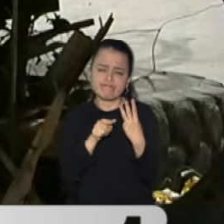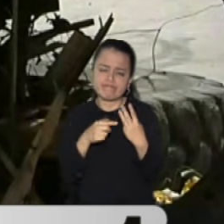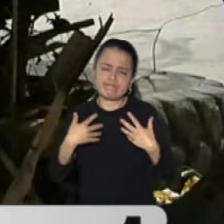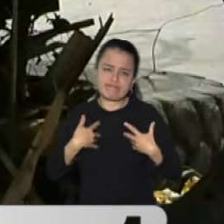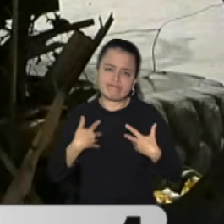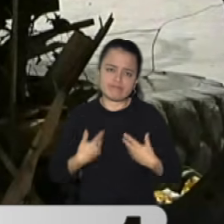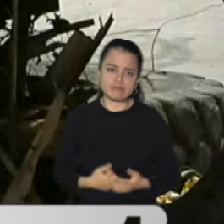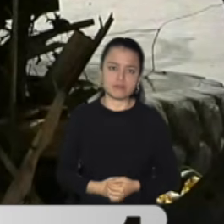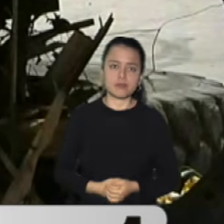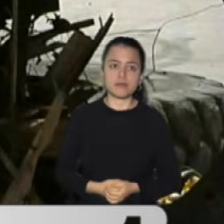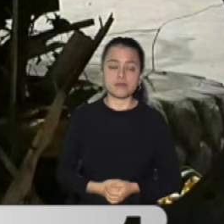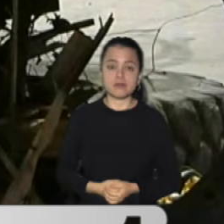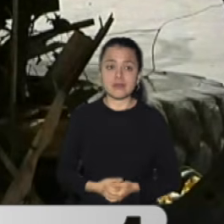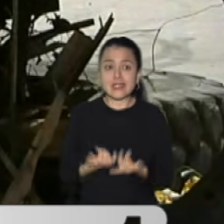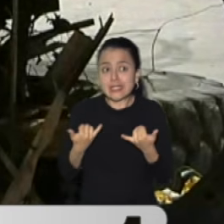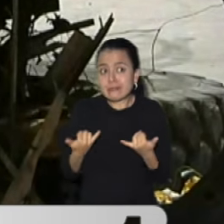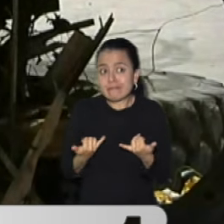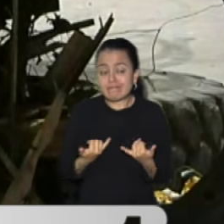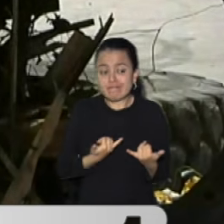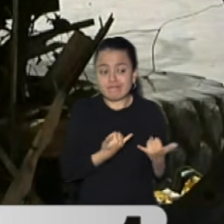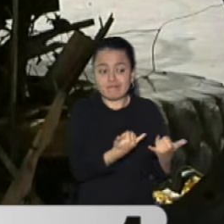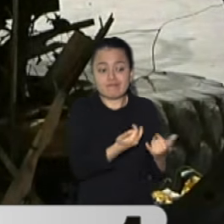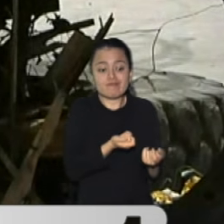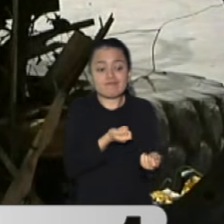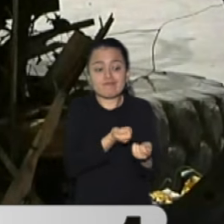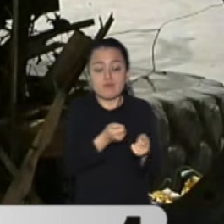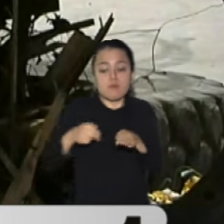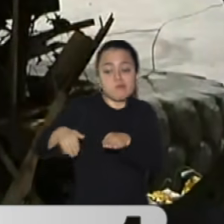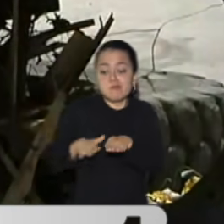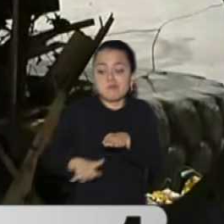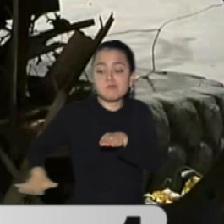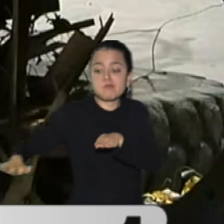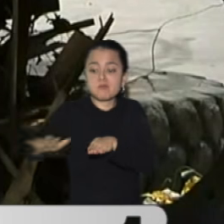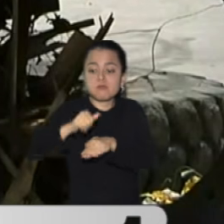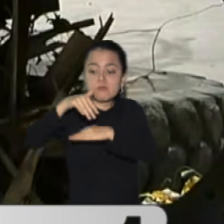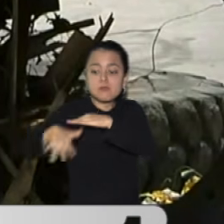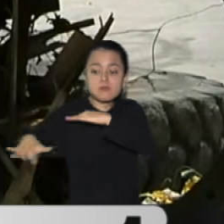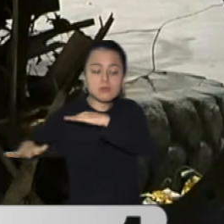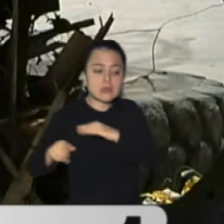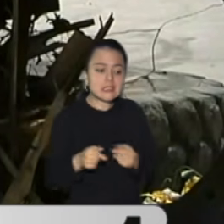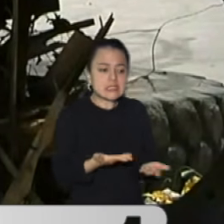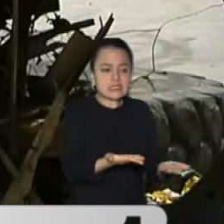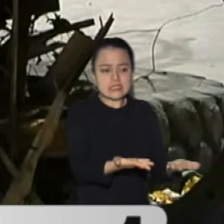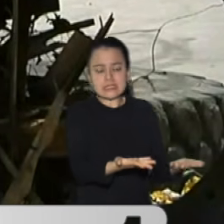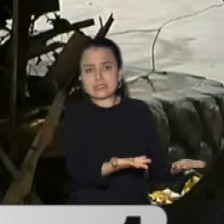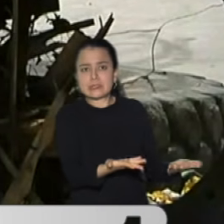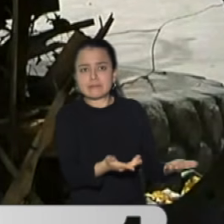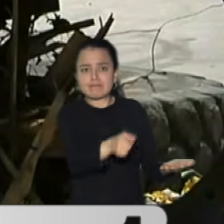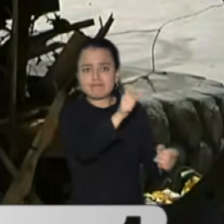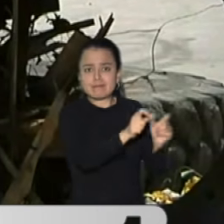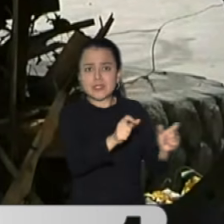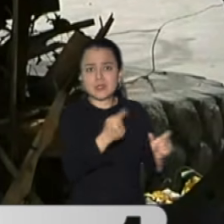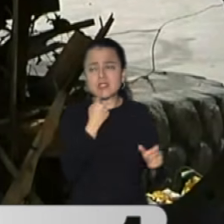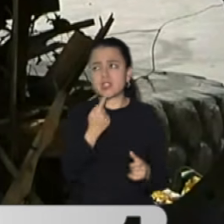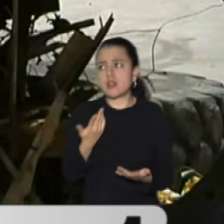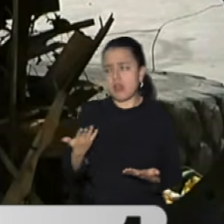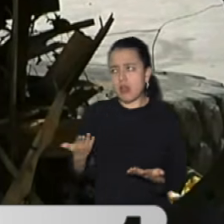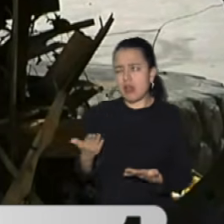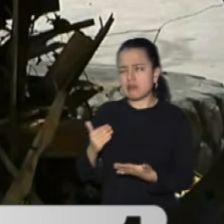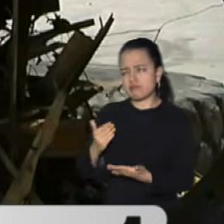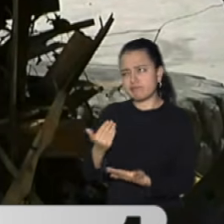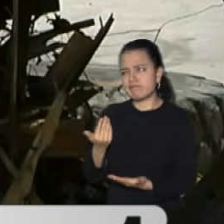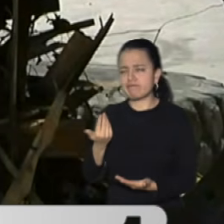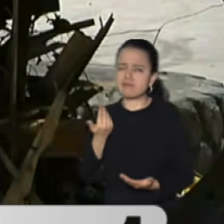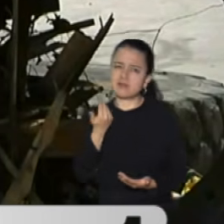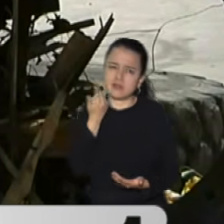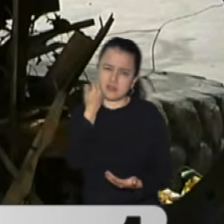habitantes del barrio Las Flores, en esta zona a las orillas de la Ciénaga de Mallorquín, están pidiendo a la alcaldía una reubicación y